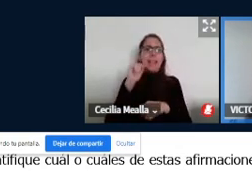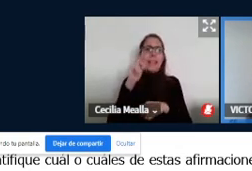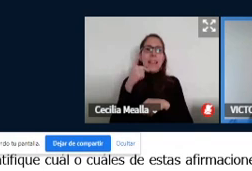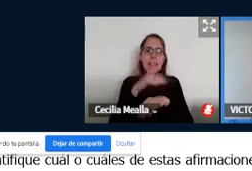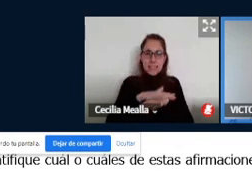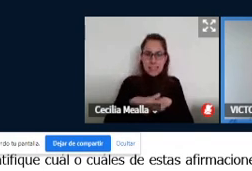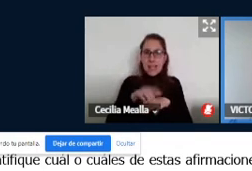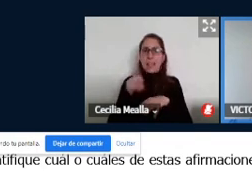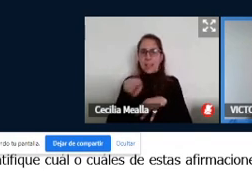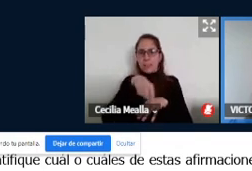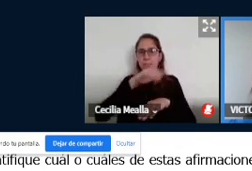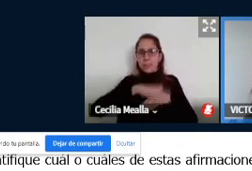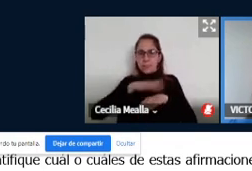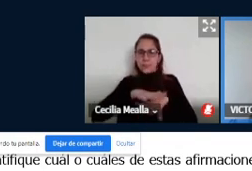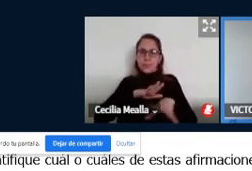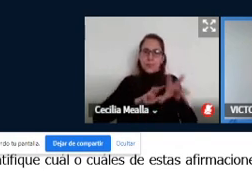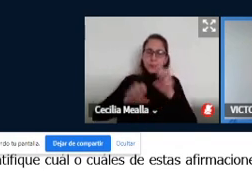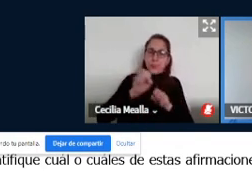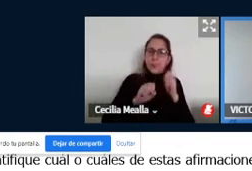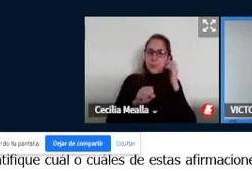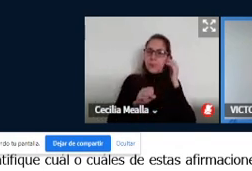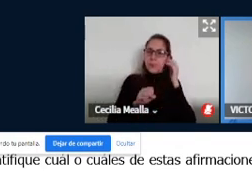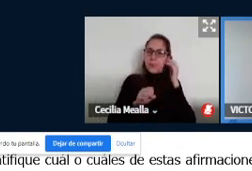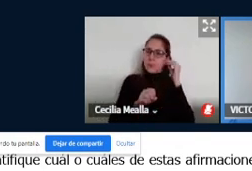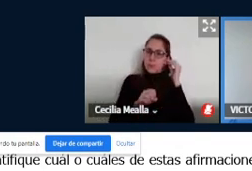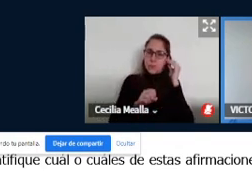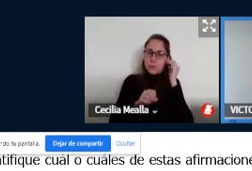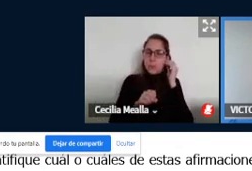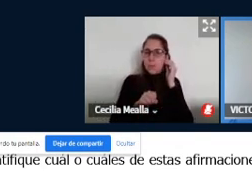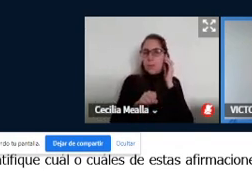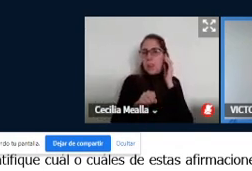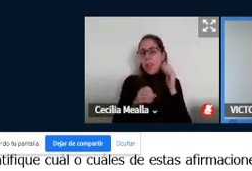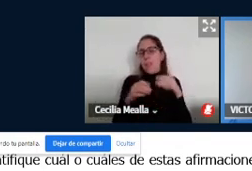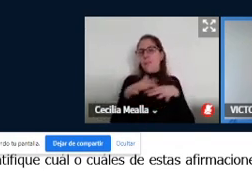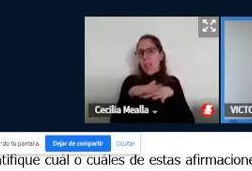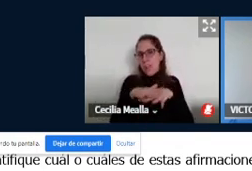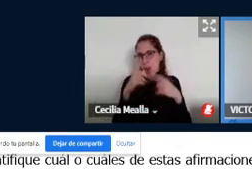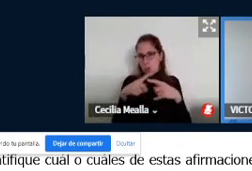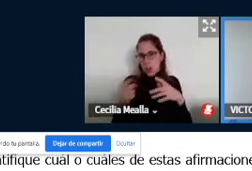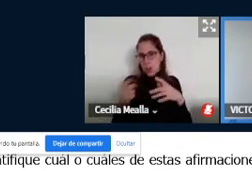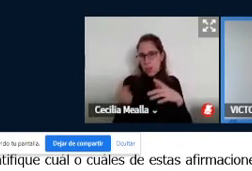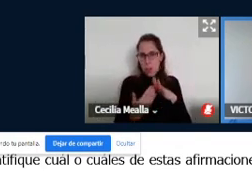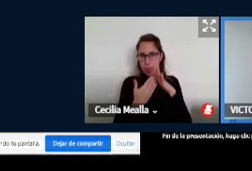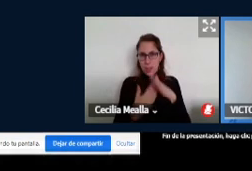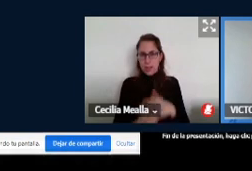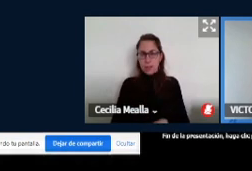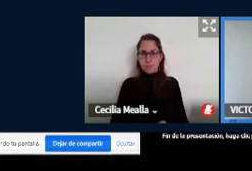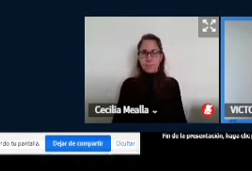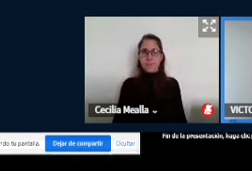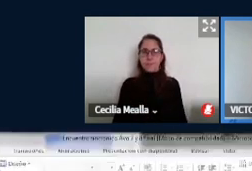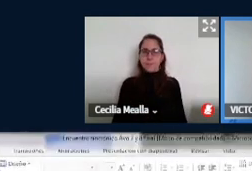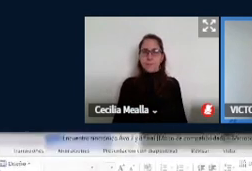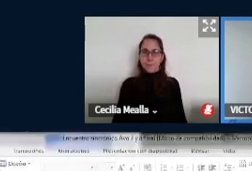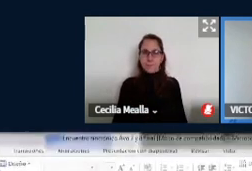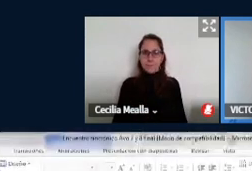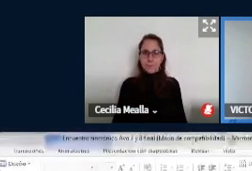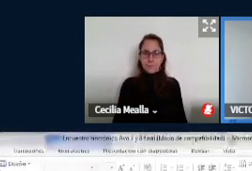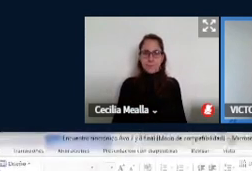componentes, ¿sí? Las fibras y las sustancias fundamentales. Un agregado, ¿sí? Bien.